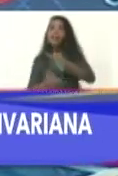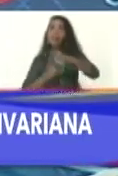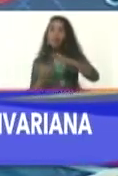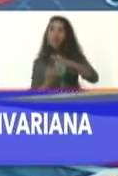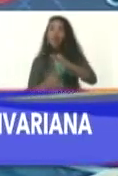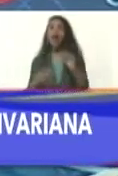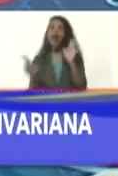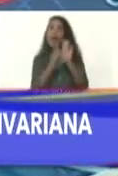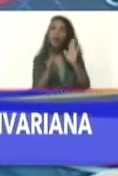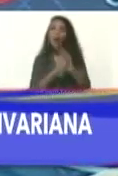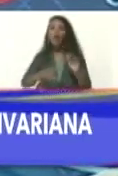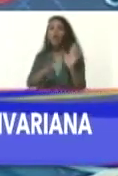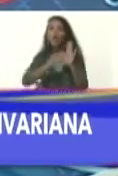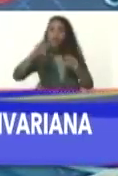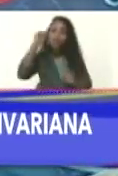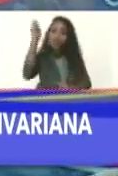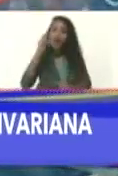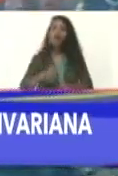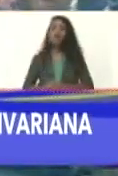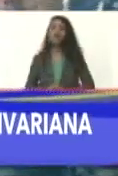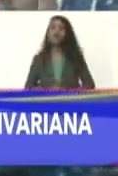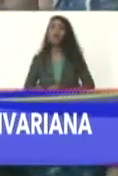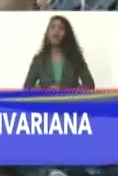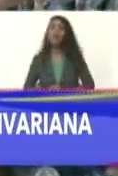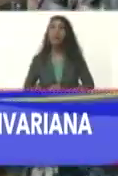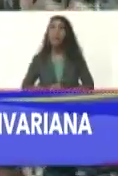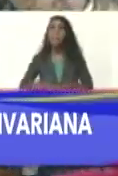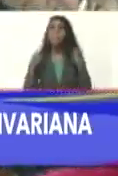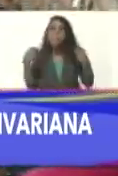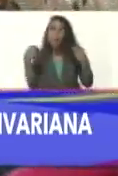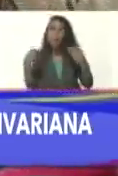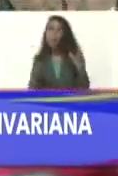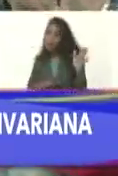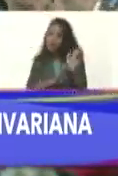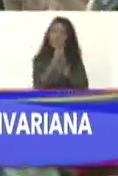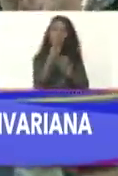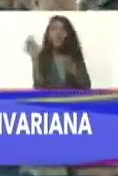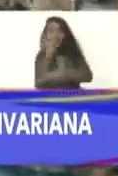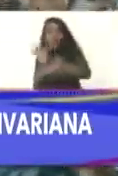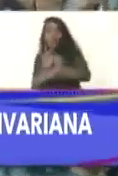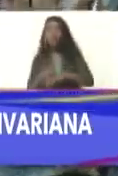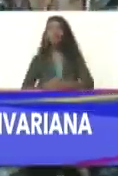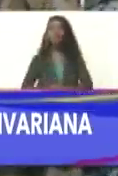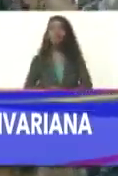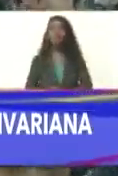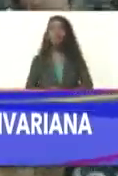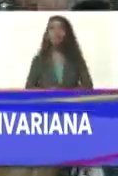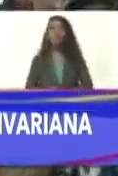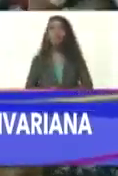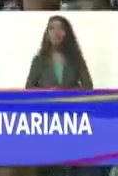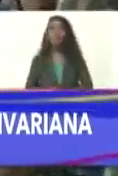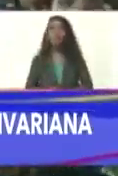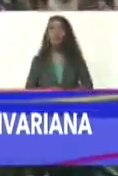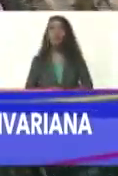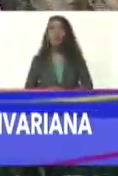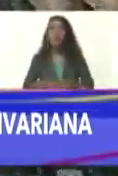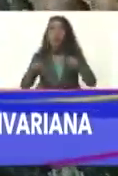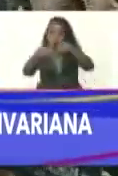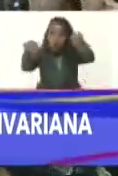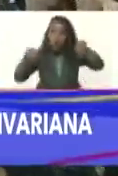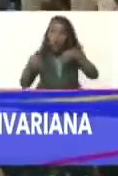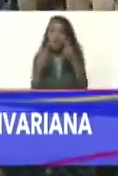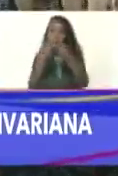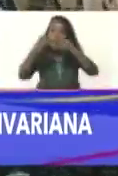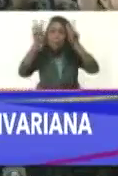institucional, legal, constitucional, para que desarrollen sus funciones en los cuadrantes de